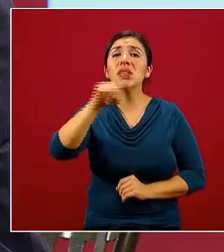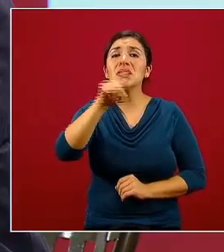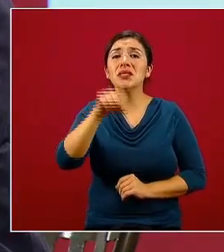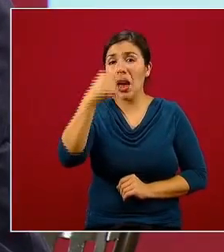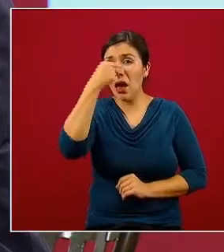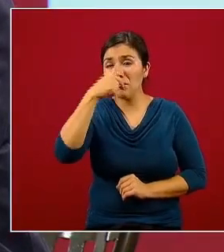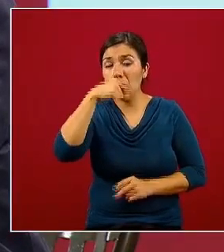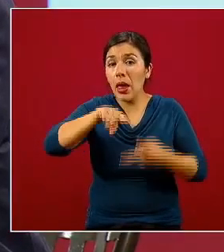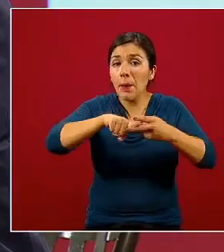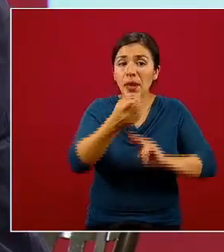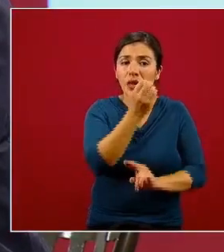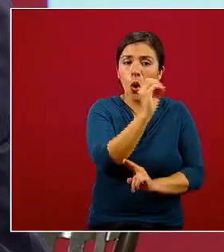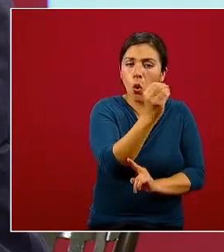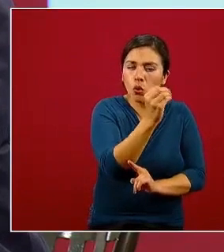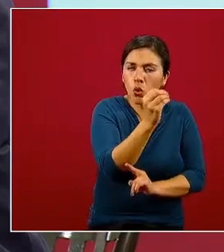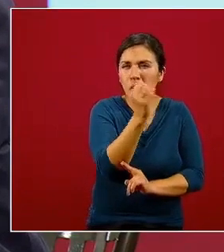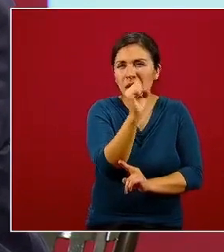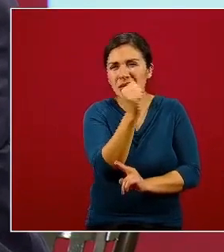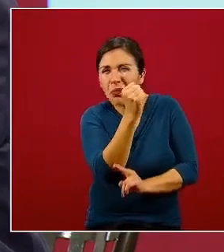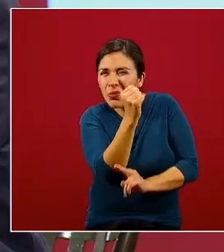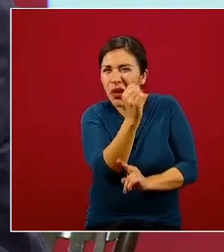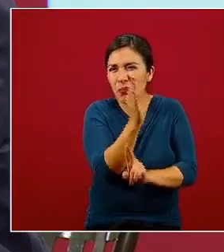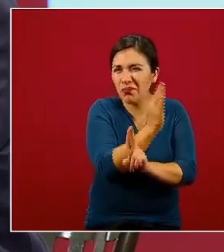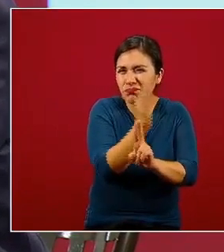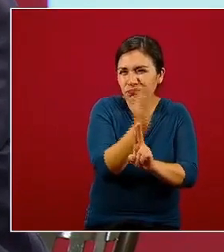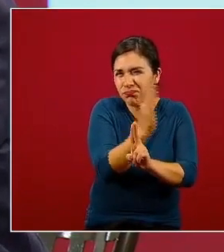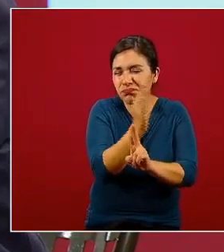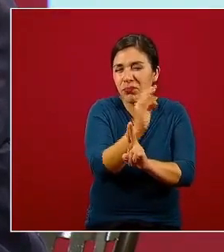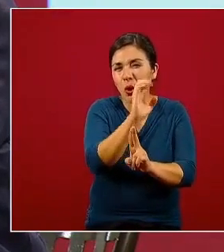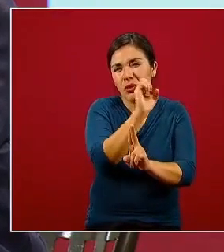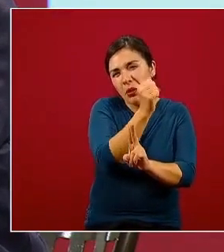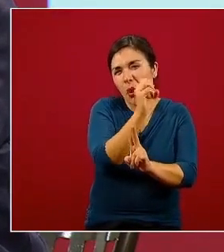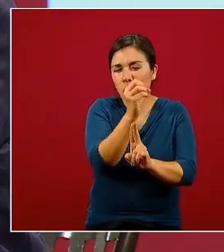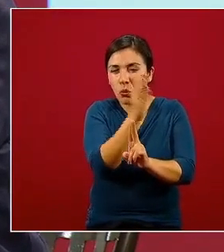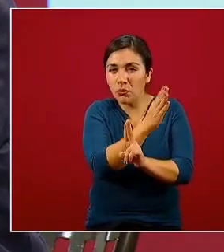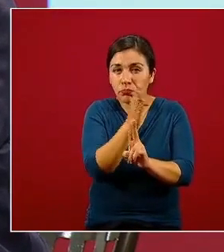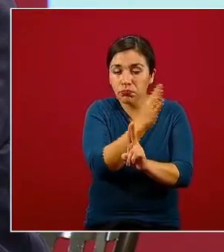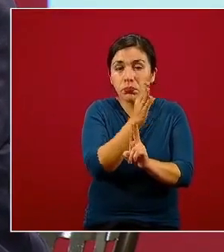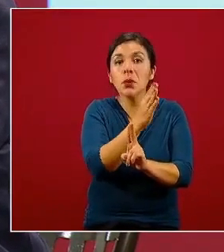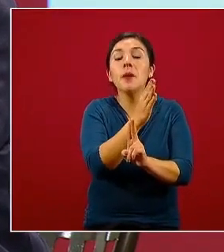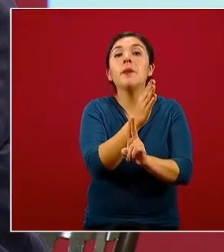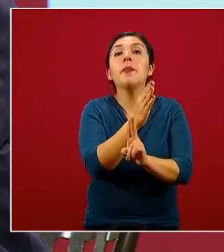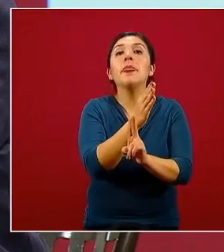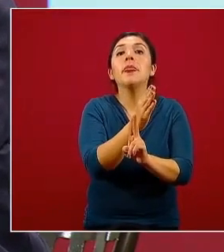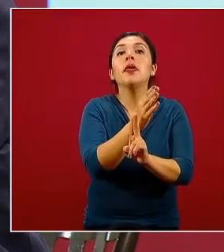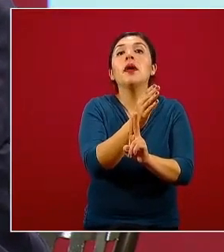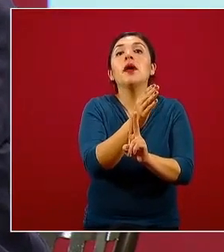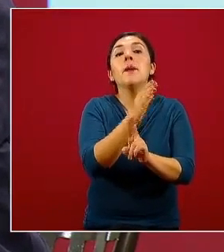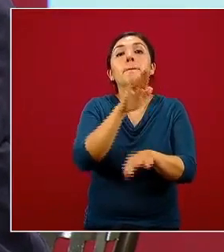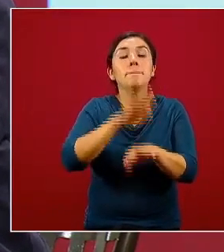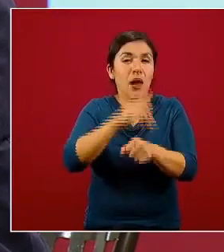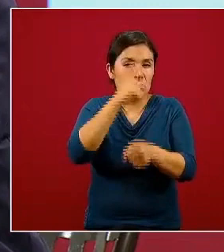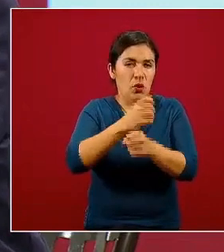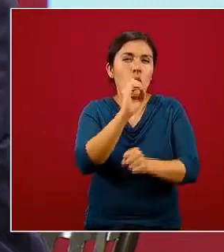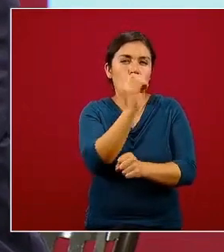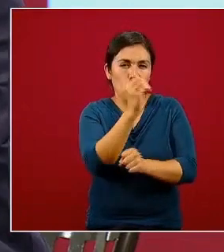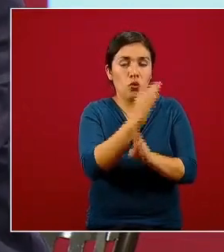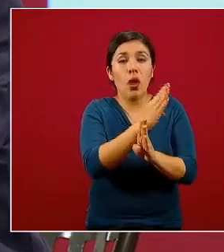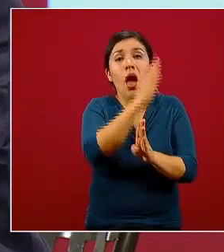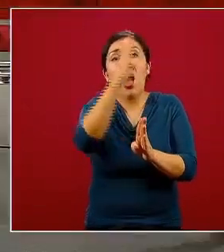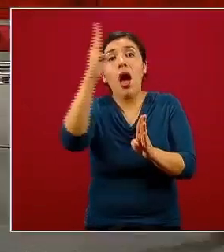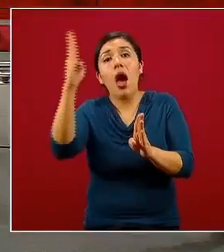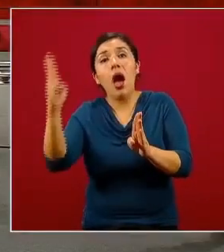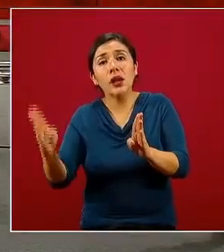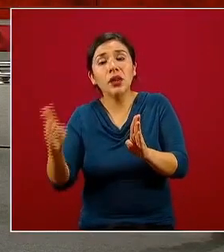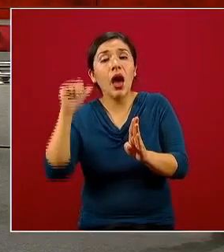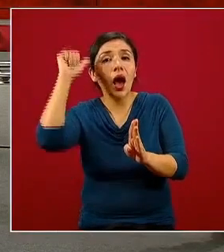entre octubre o fines de septiembre, hay variabilidad, pero entre fines de septiembre, principalmente en octubre, y